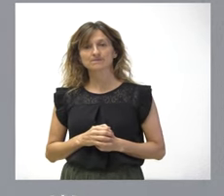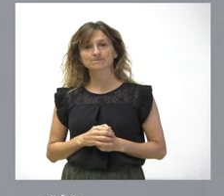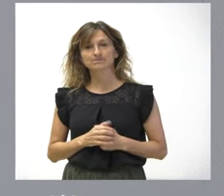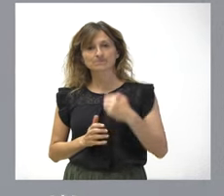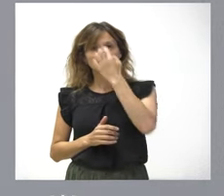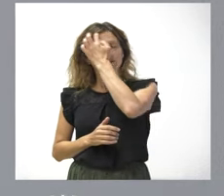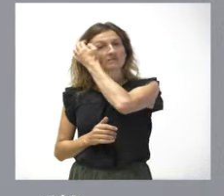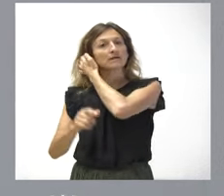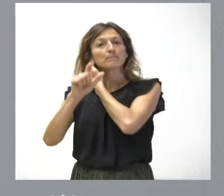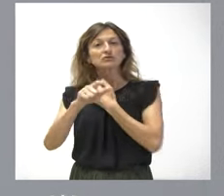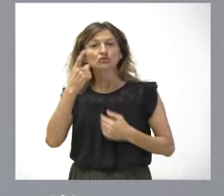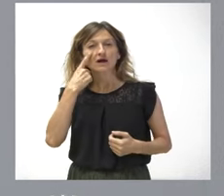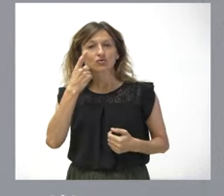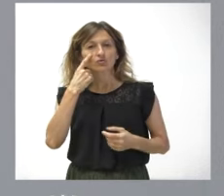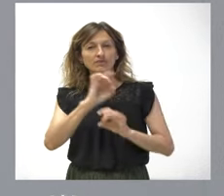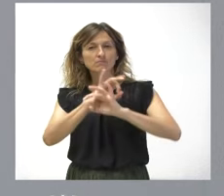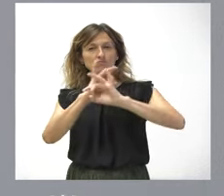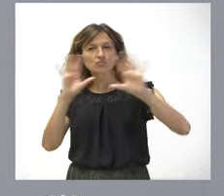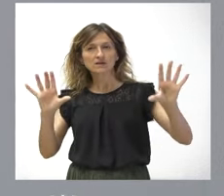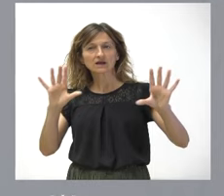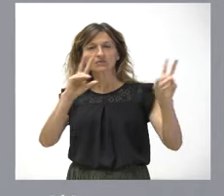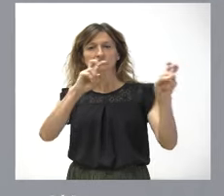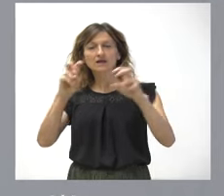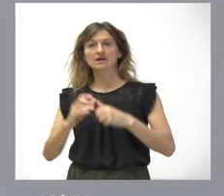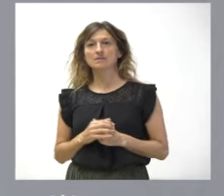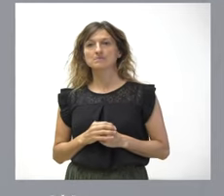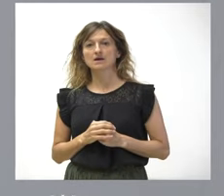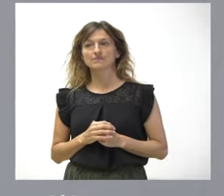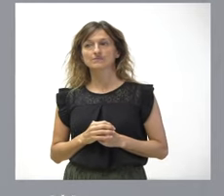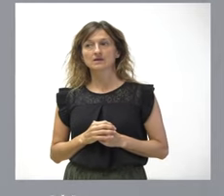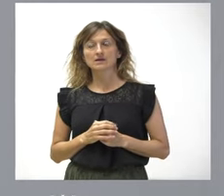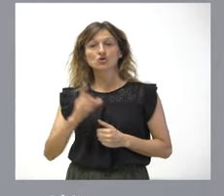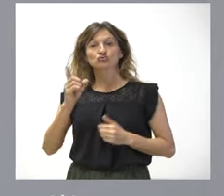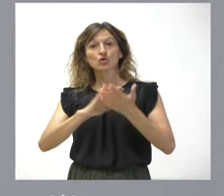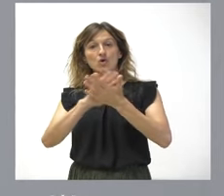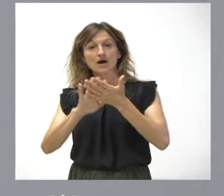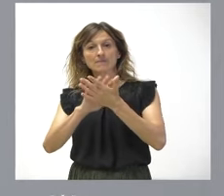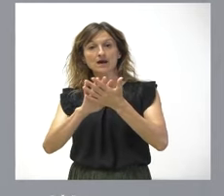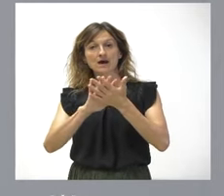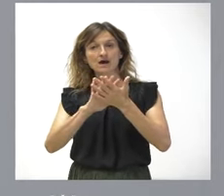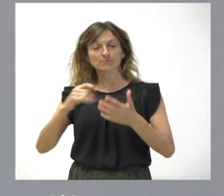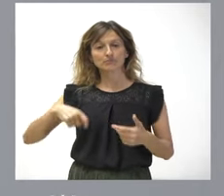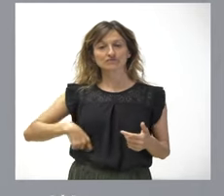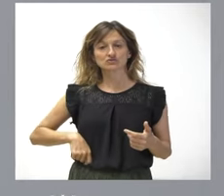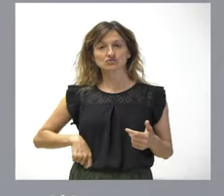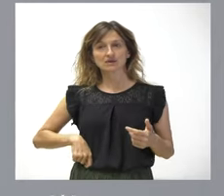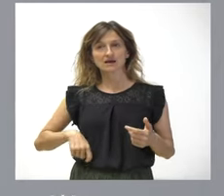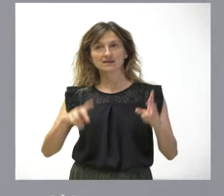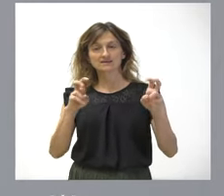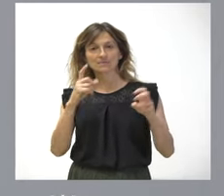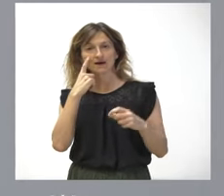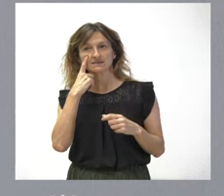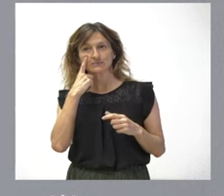esto estos días ha sido muy Clara en muchas materias no solamente hablamos de Los profesionales en materia de